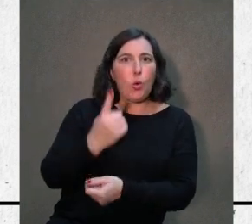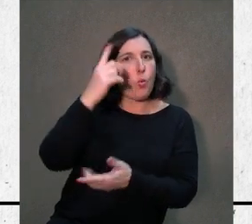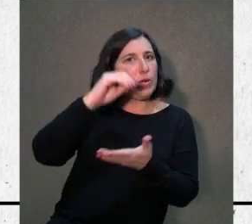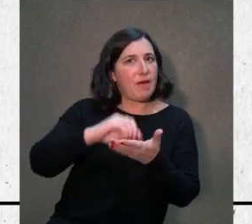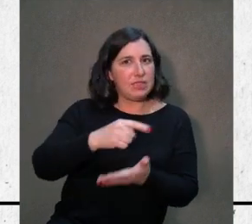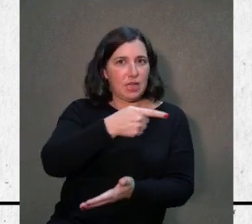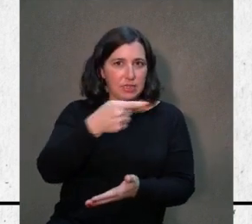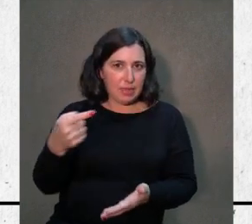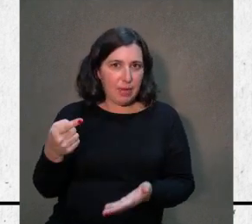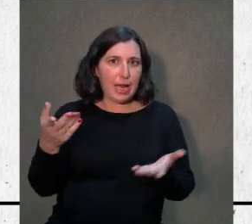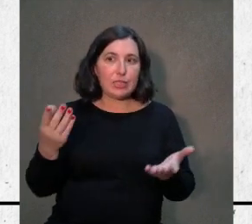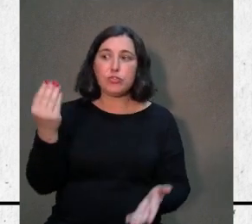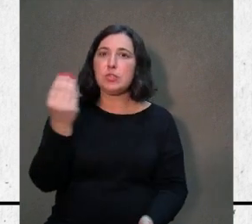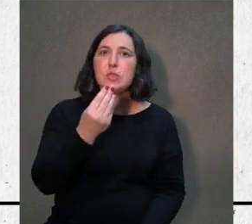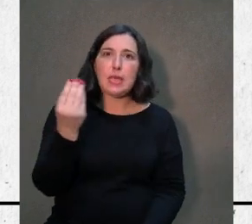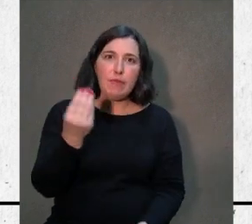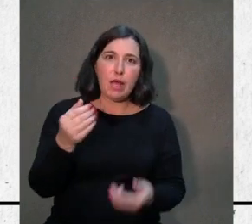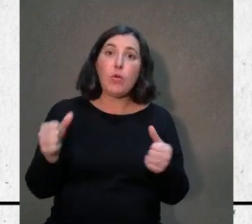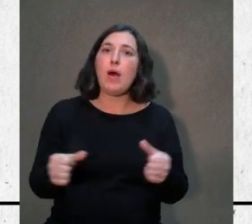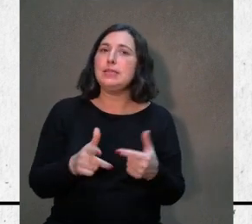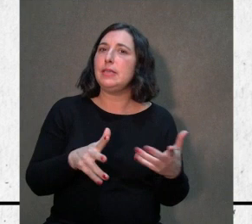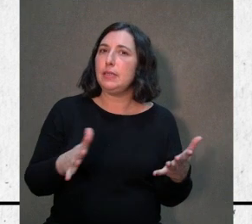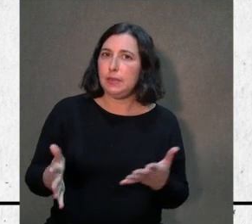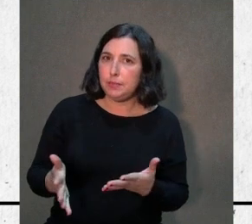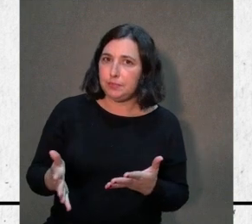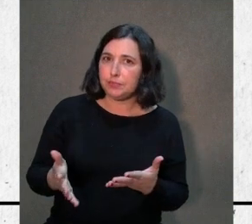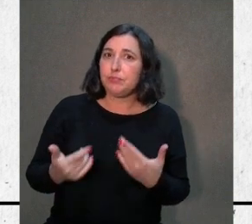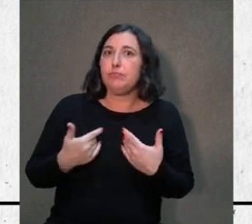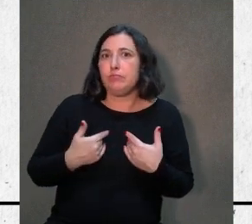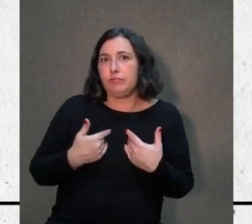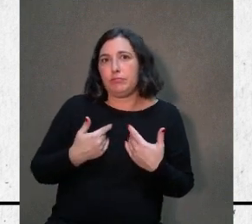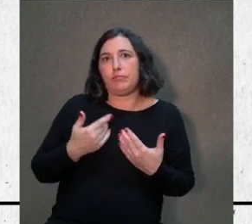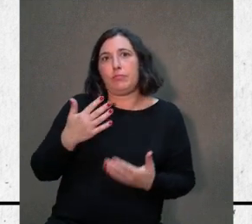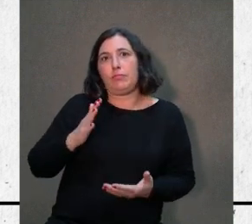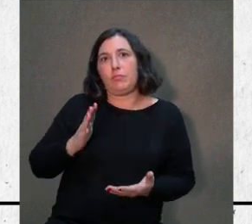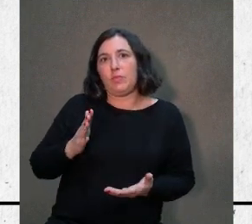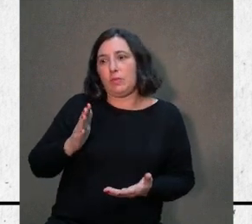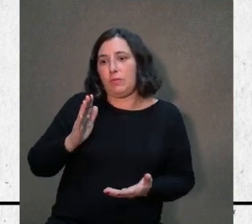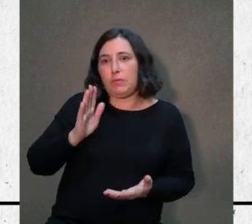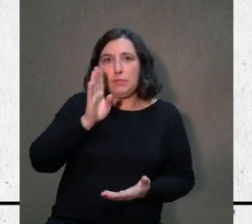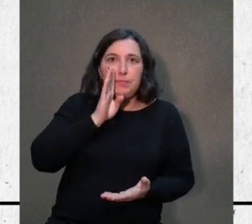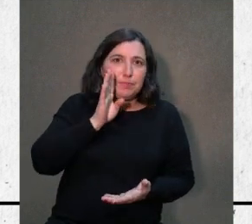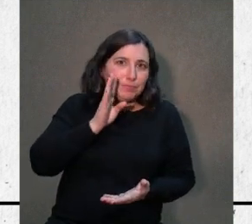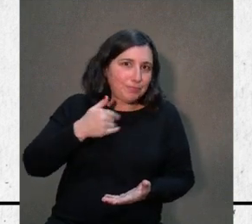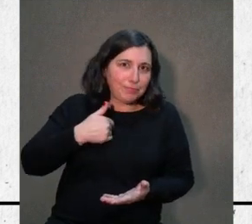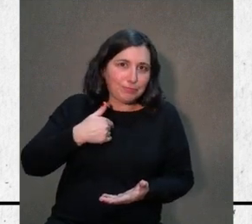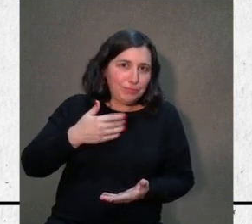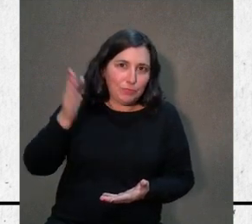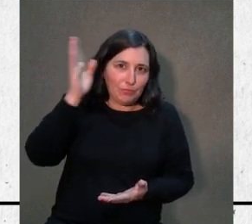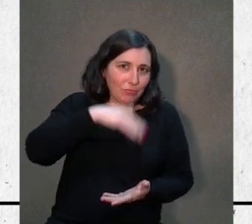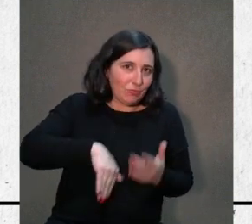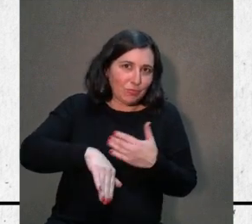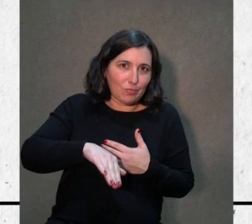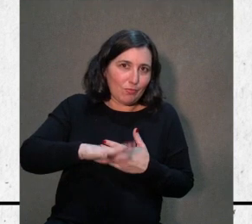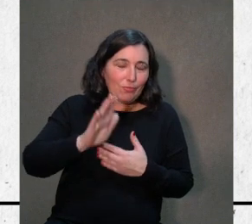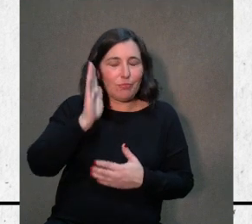concierto semanal, llega el sábado y qué se puede hacer, ¿no? Yo estaba con mi maternidad, no me puedo, muchas veces no me puedo